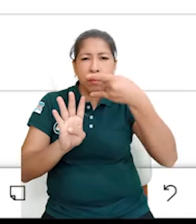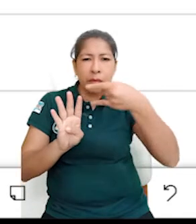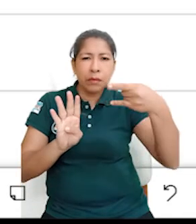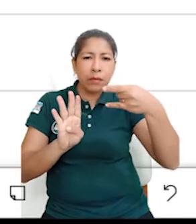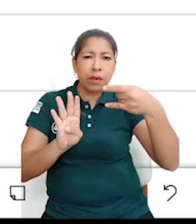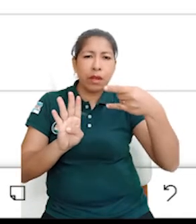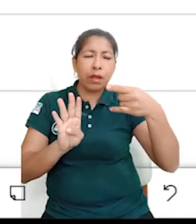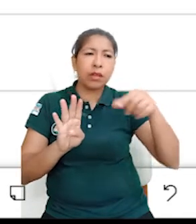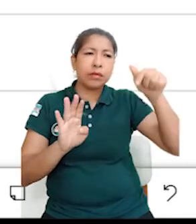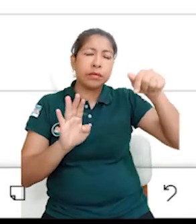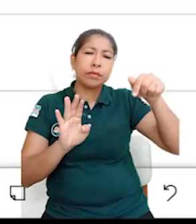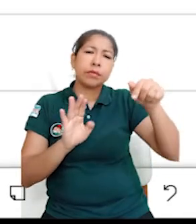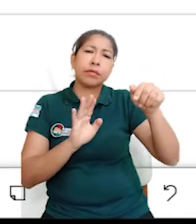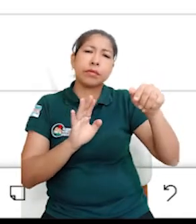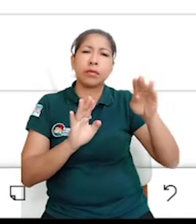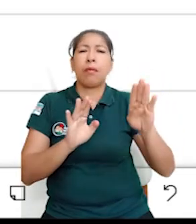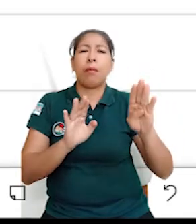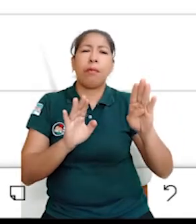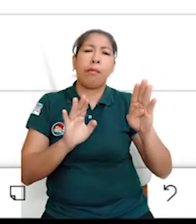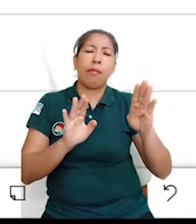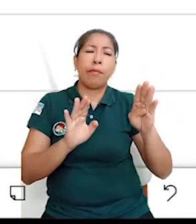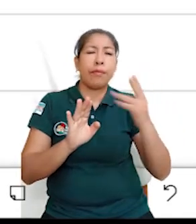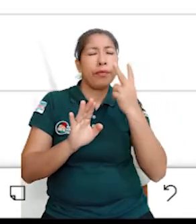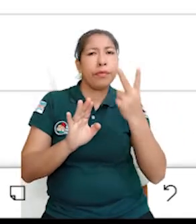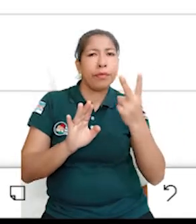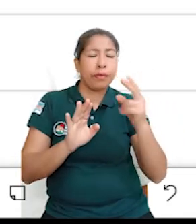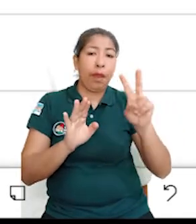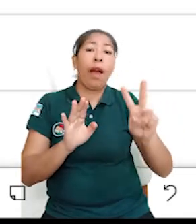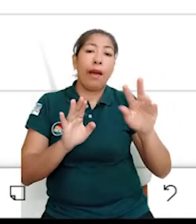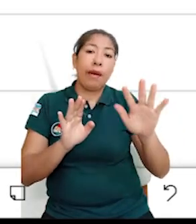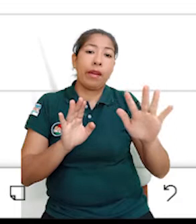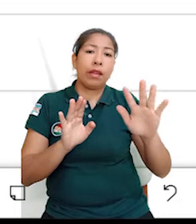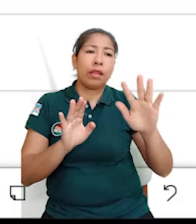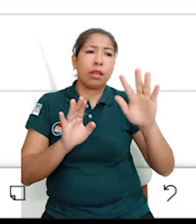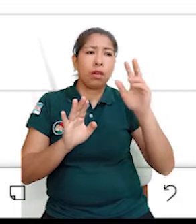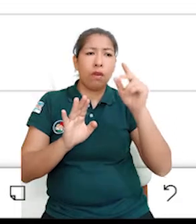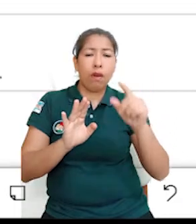es igual a la base, en este caso 25,